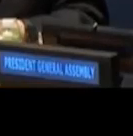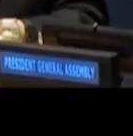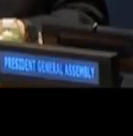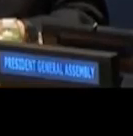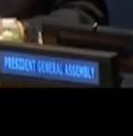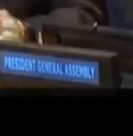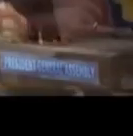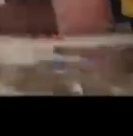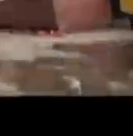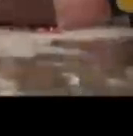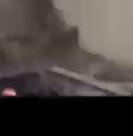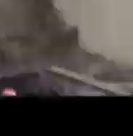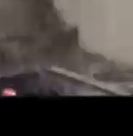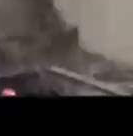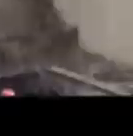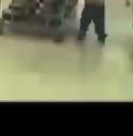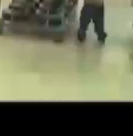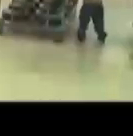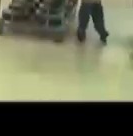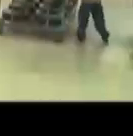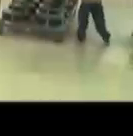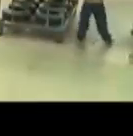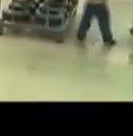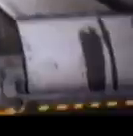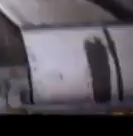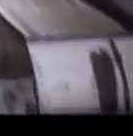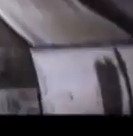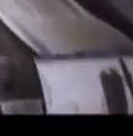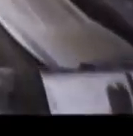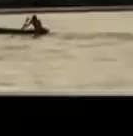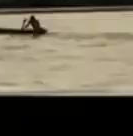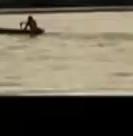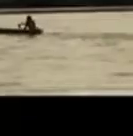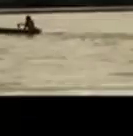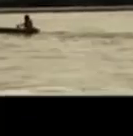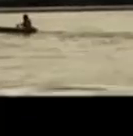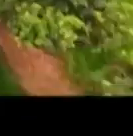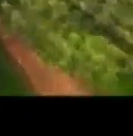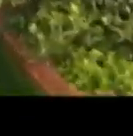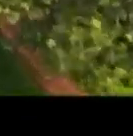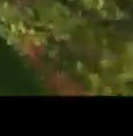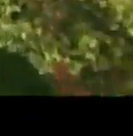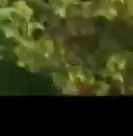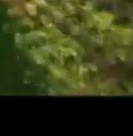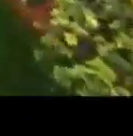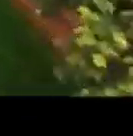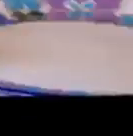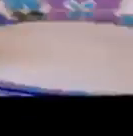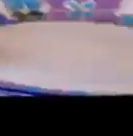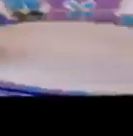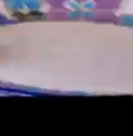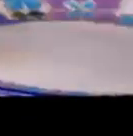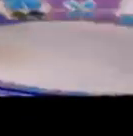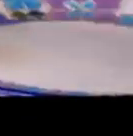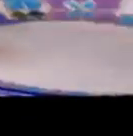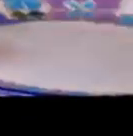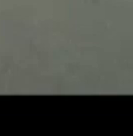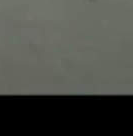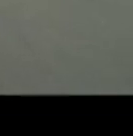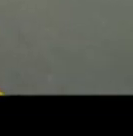desarrollo en temas como la industria, el comercio, la energía, el medio ambiente, agricultura,